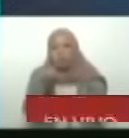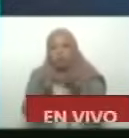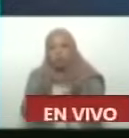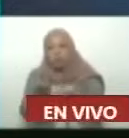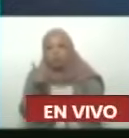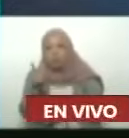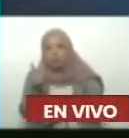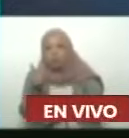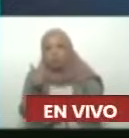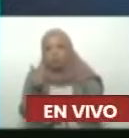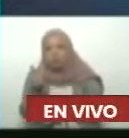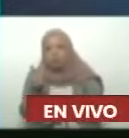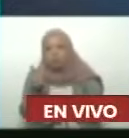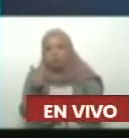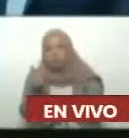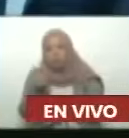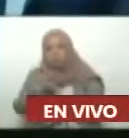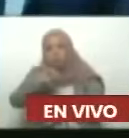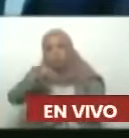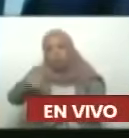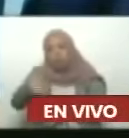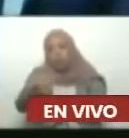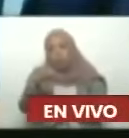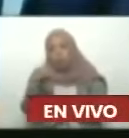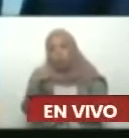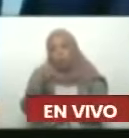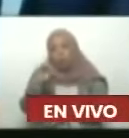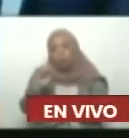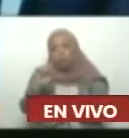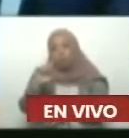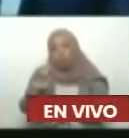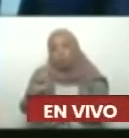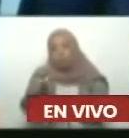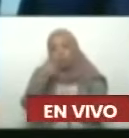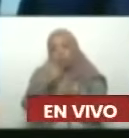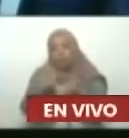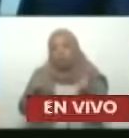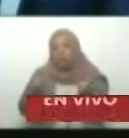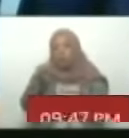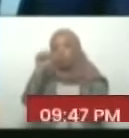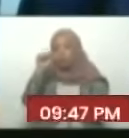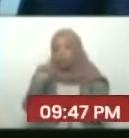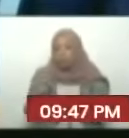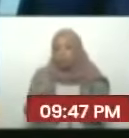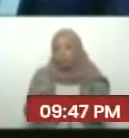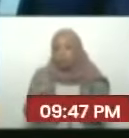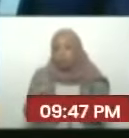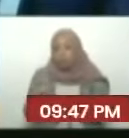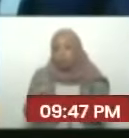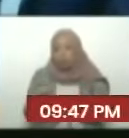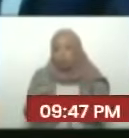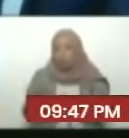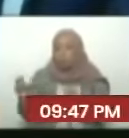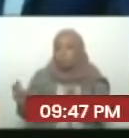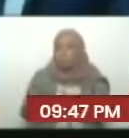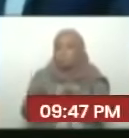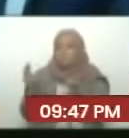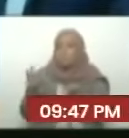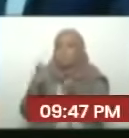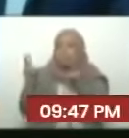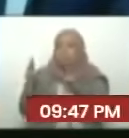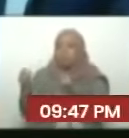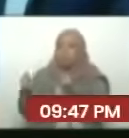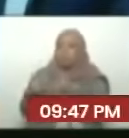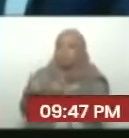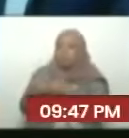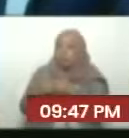1822. José de San Martín, el gran libertador del sur, victorioso, venía perseguido